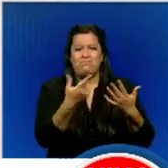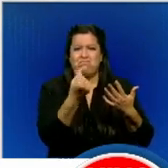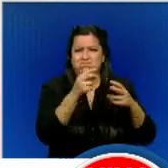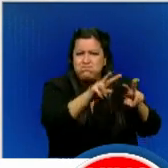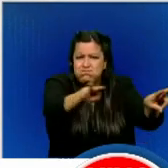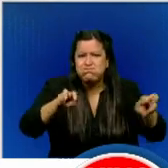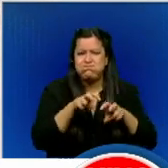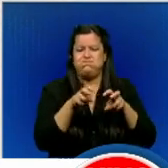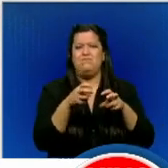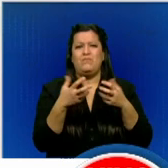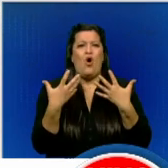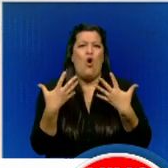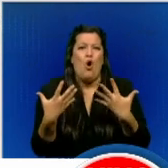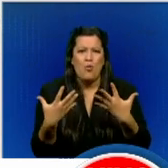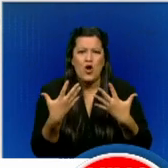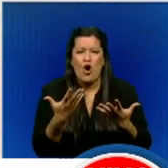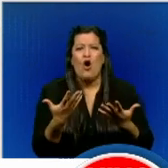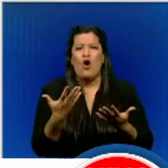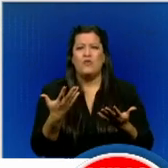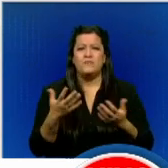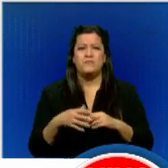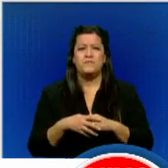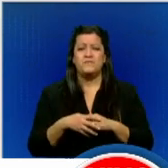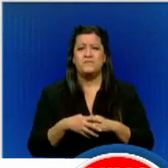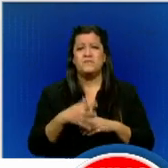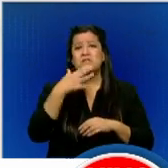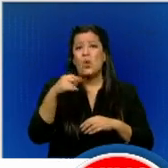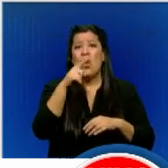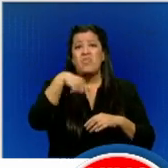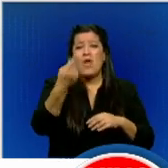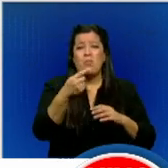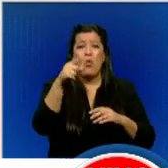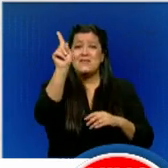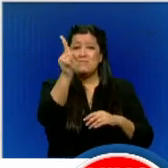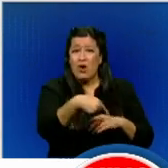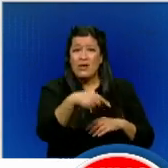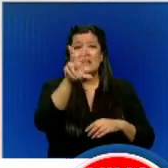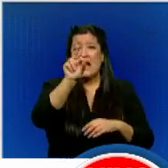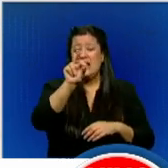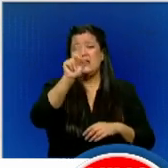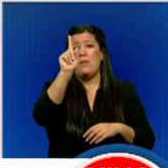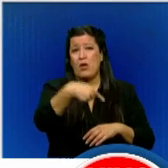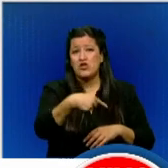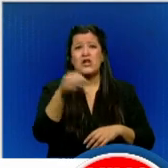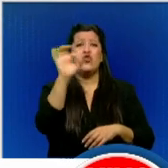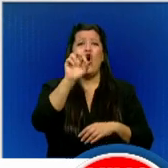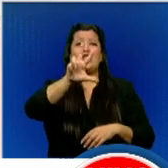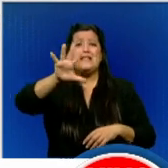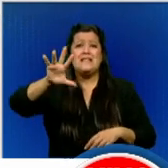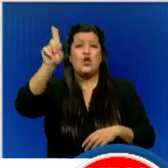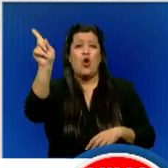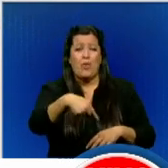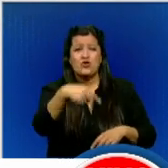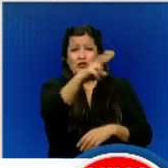y obviamente quedarán grabadas a la tasa del 30 o del 35 por ciento